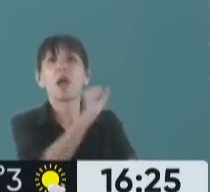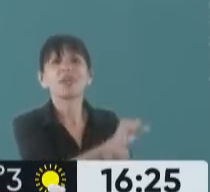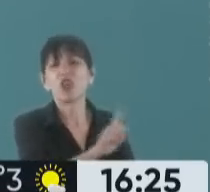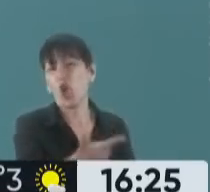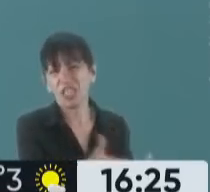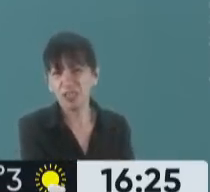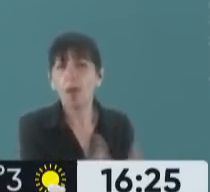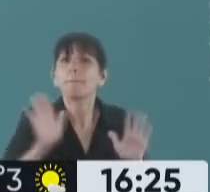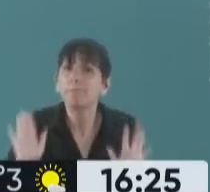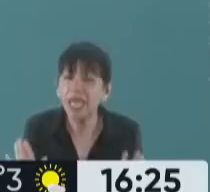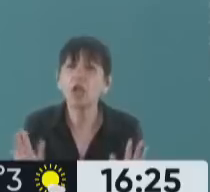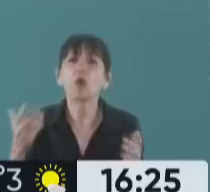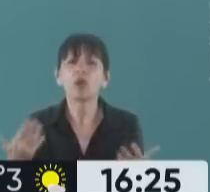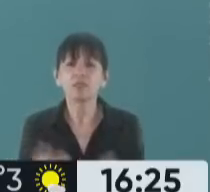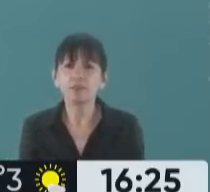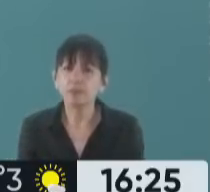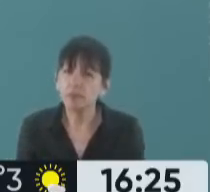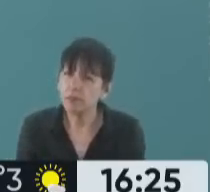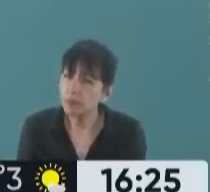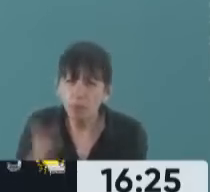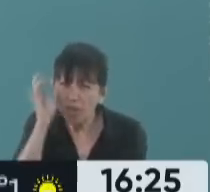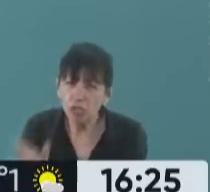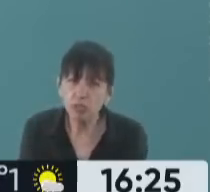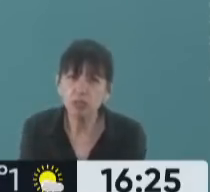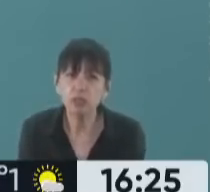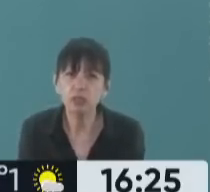suceder es que en una... ¿Perdón?